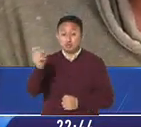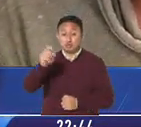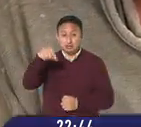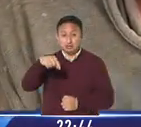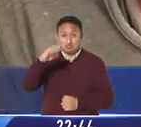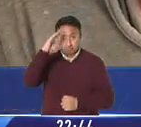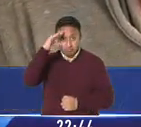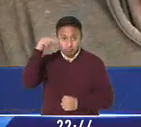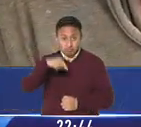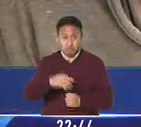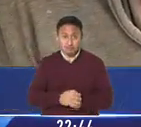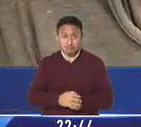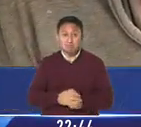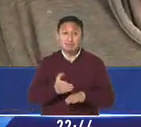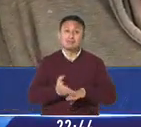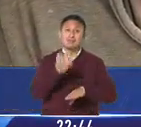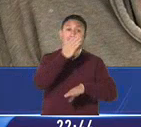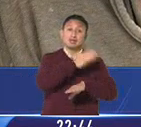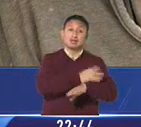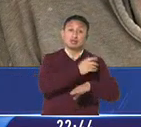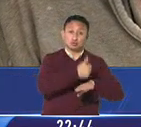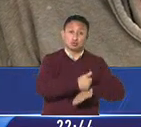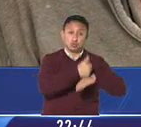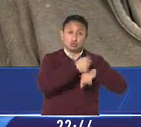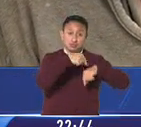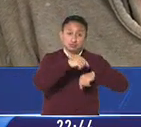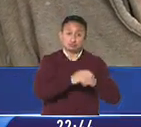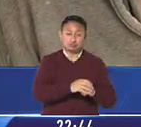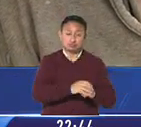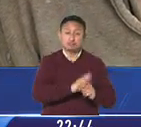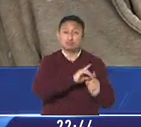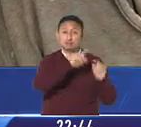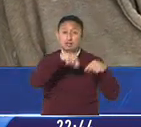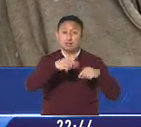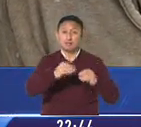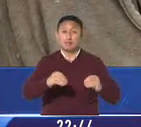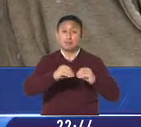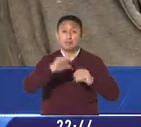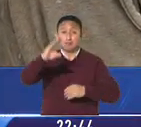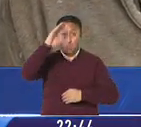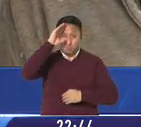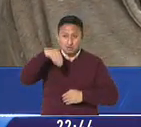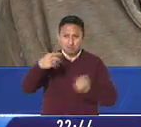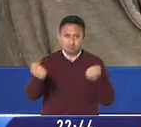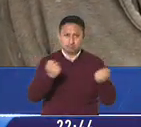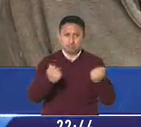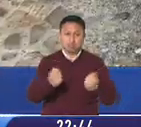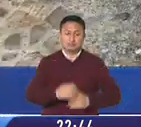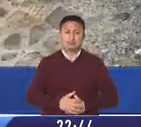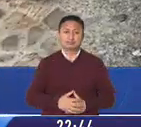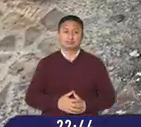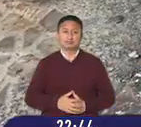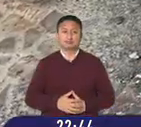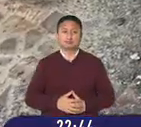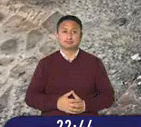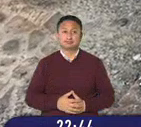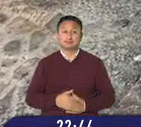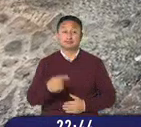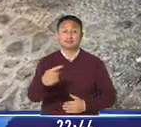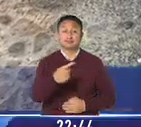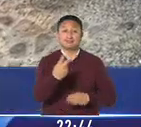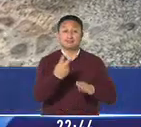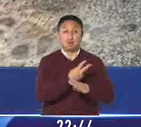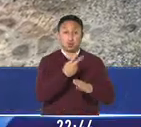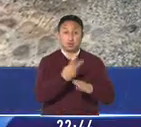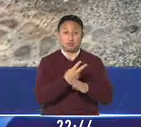en eso estaban tratando la vez pasada las autoridades, que iban a traer más policía para más control aquí en la parroquia. Esta es la segunda vez